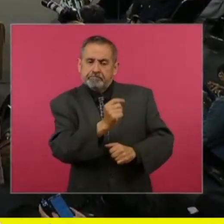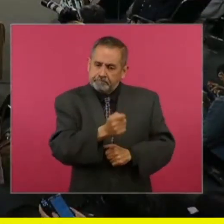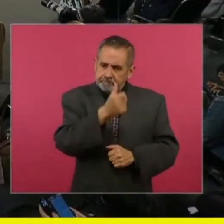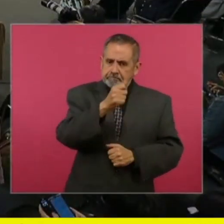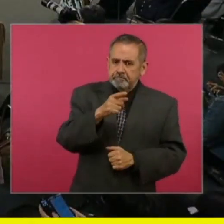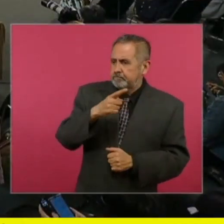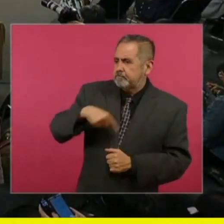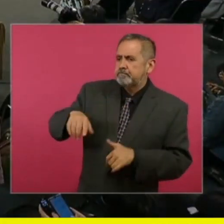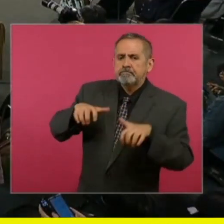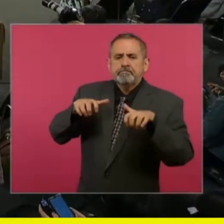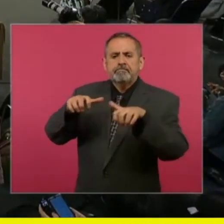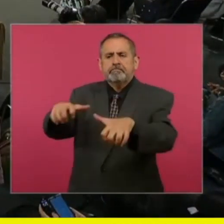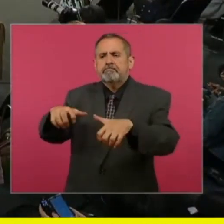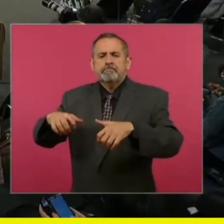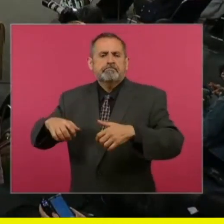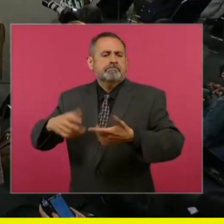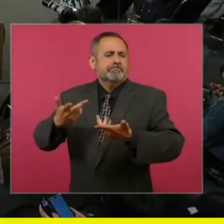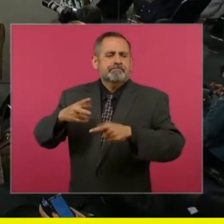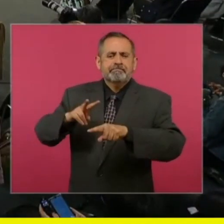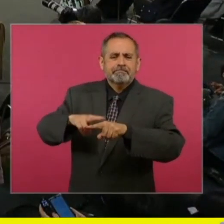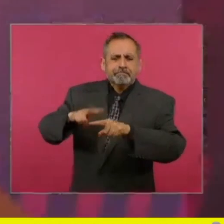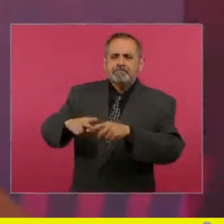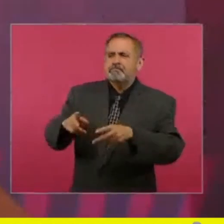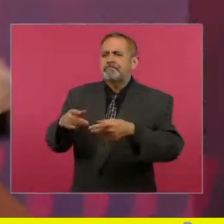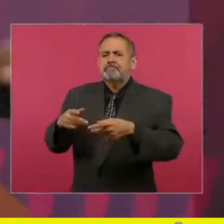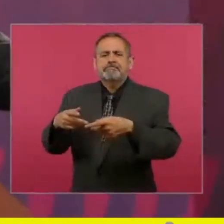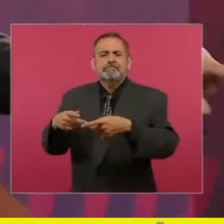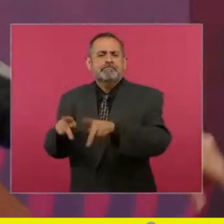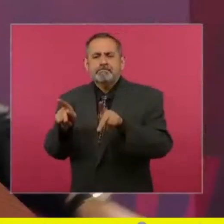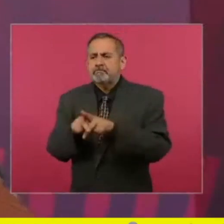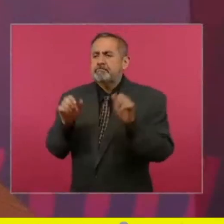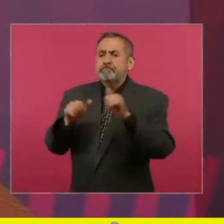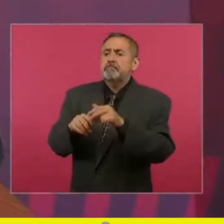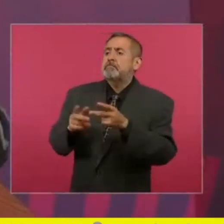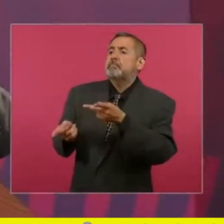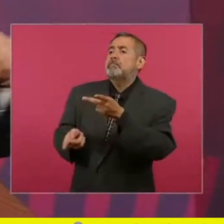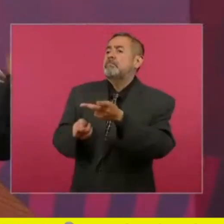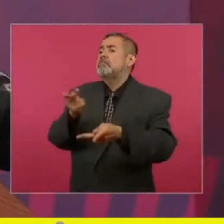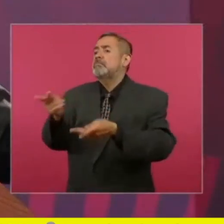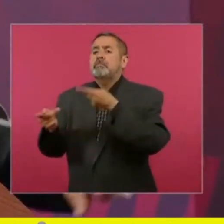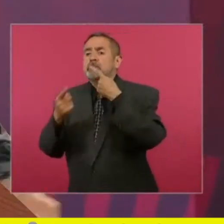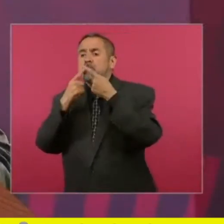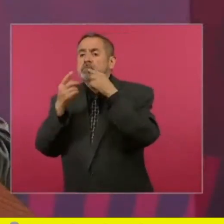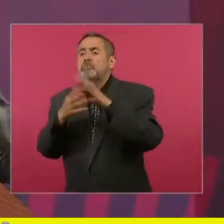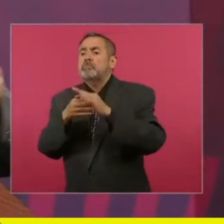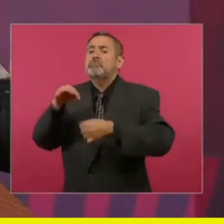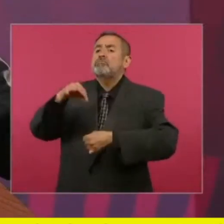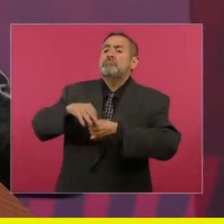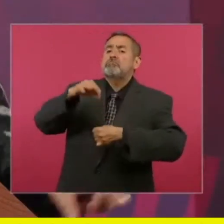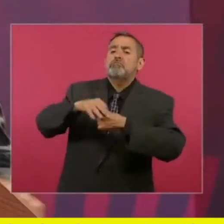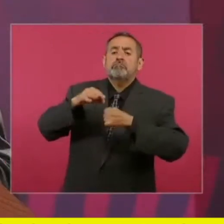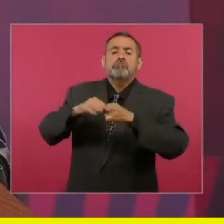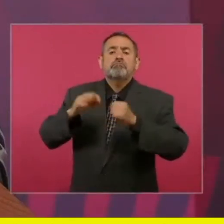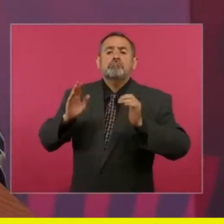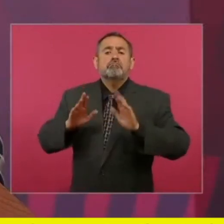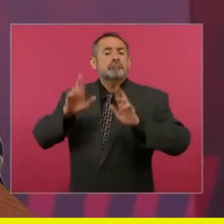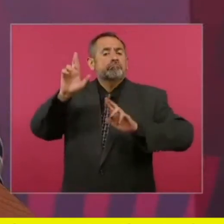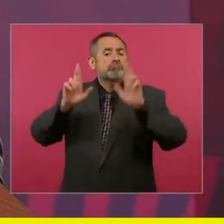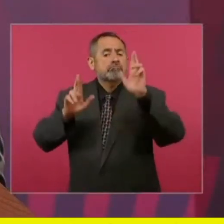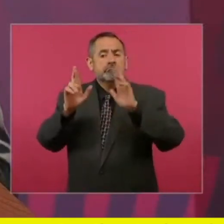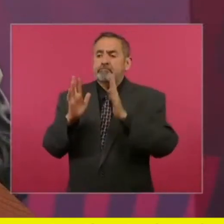en una plaza en una calle tienen que convocar